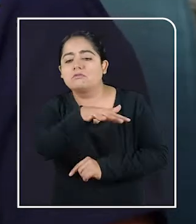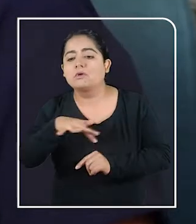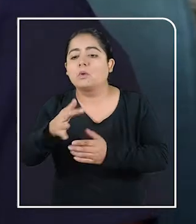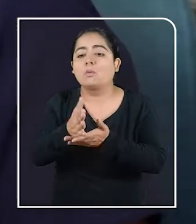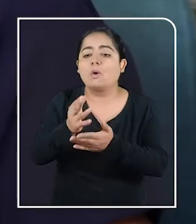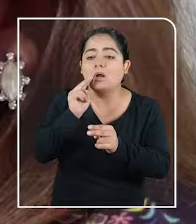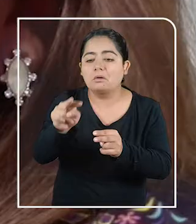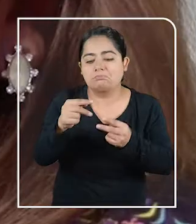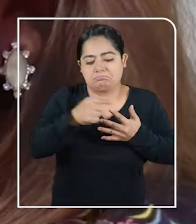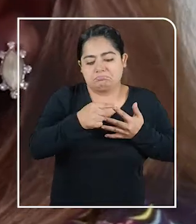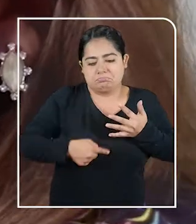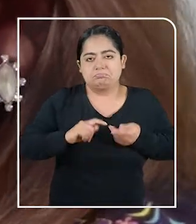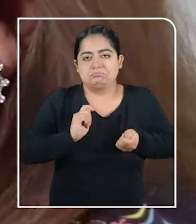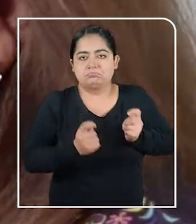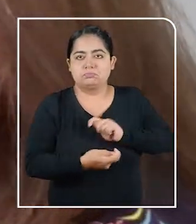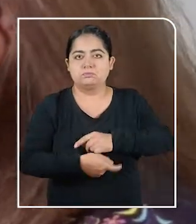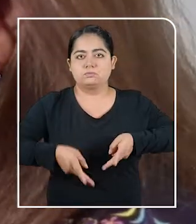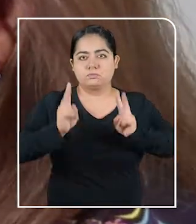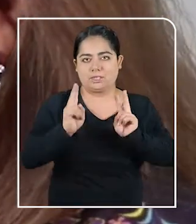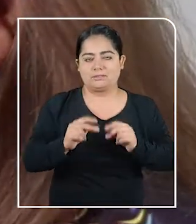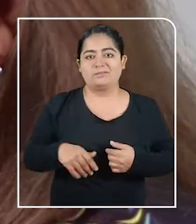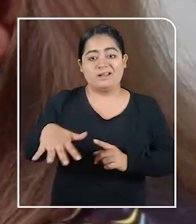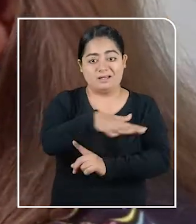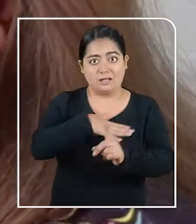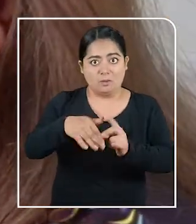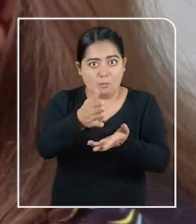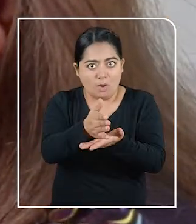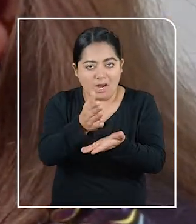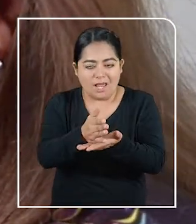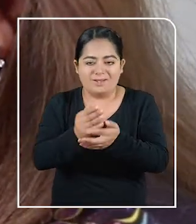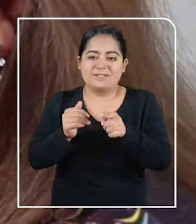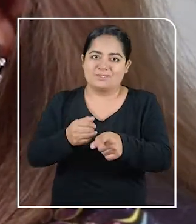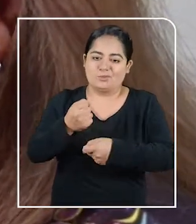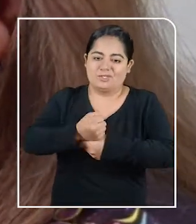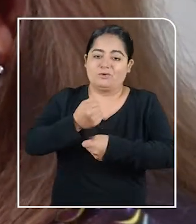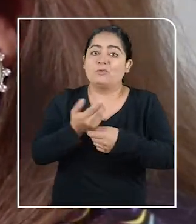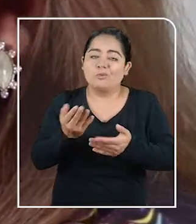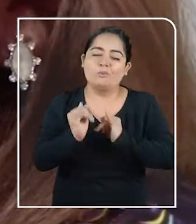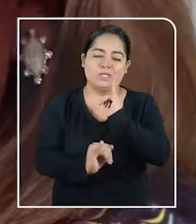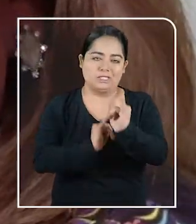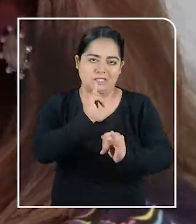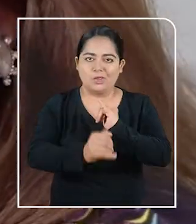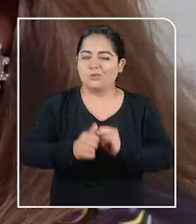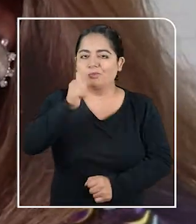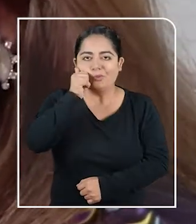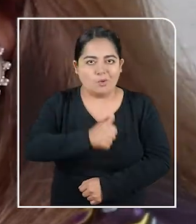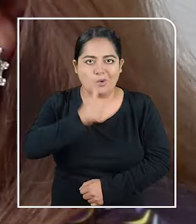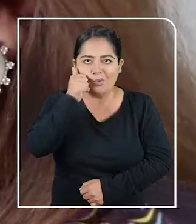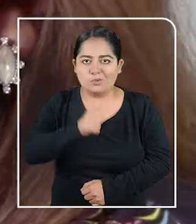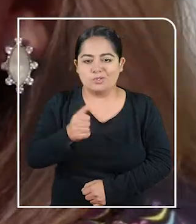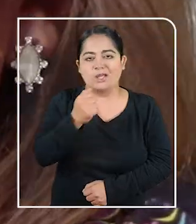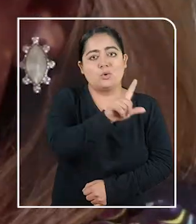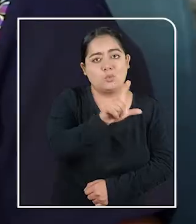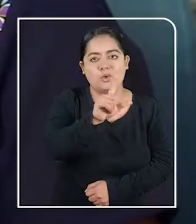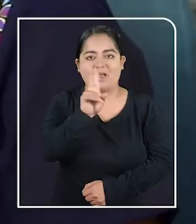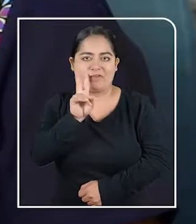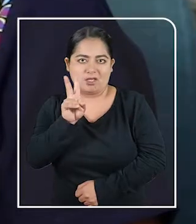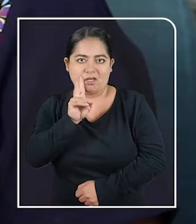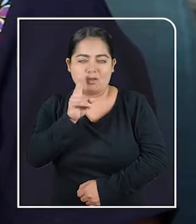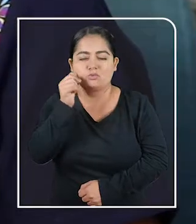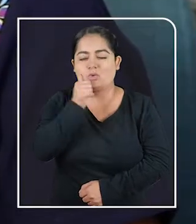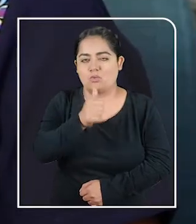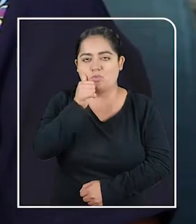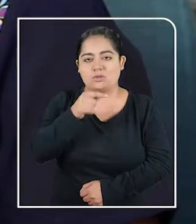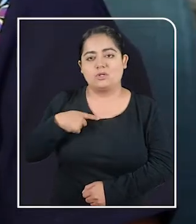de escuela. La realidad de escuela en ese momento era nuestro trabajo online todos los días de la semana, y